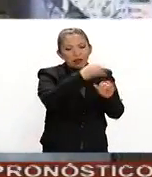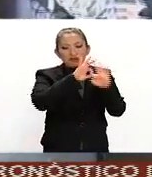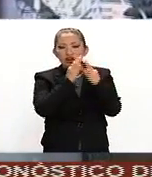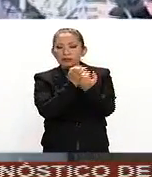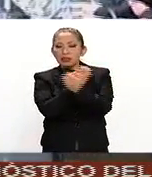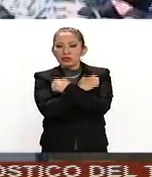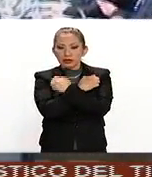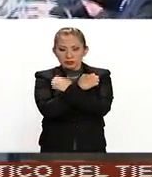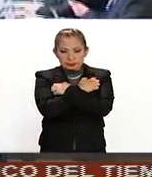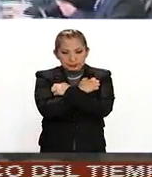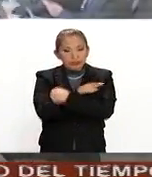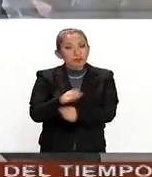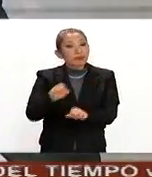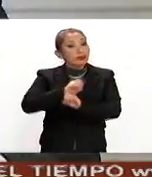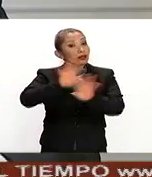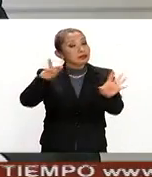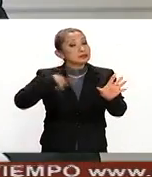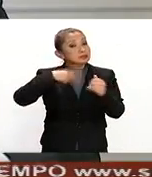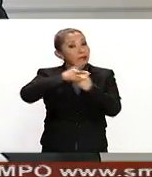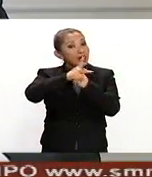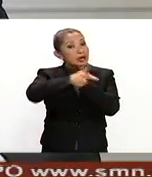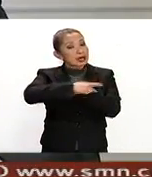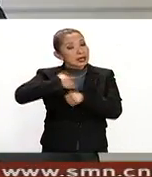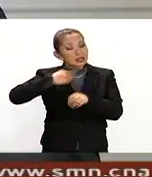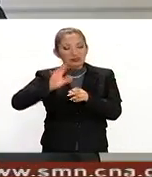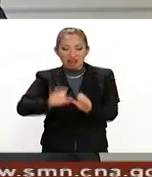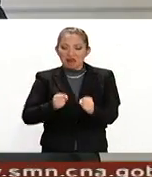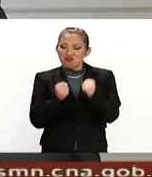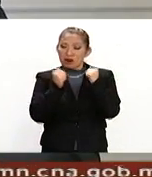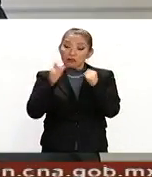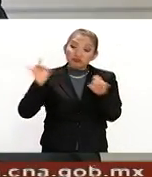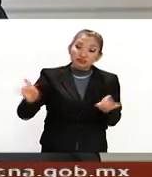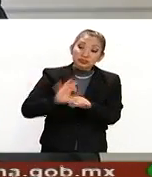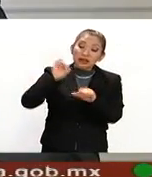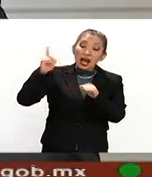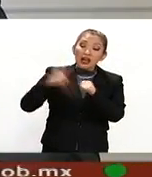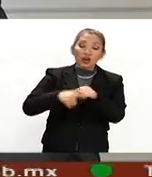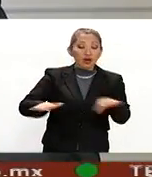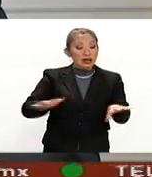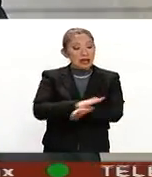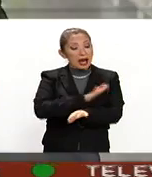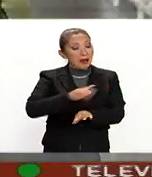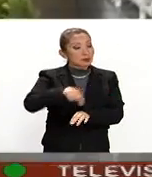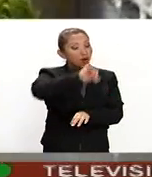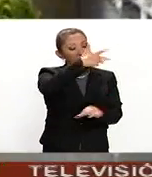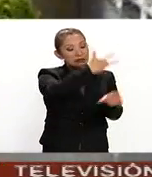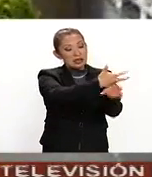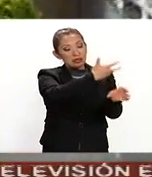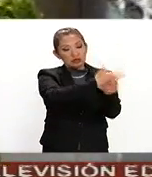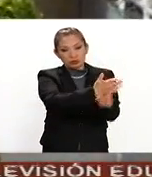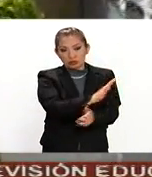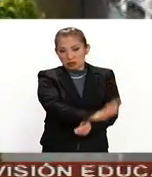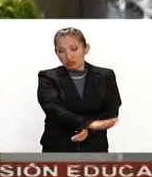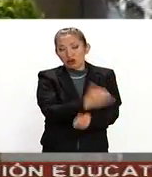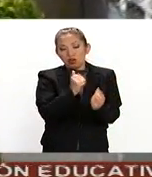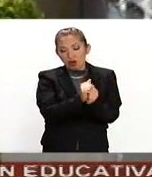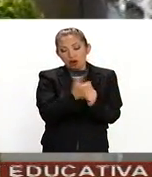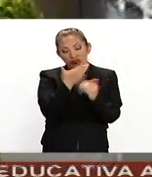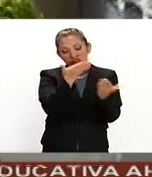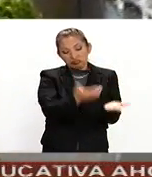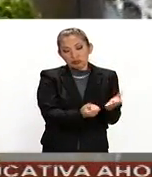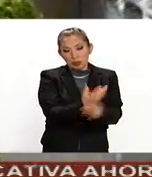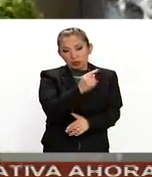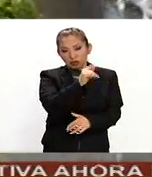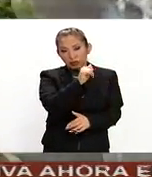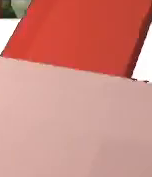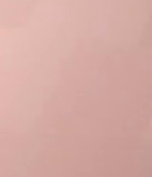modelo educativo. Aclaró que nuestro país se encuentra fuerte ante los posibles cambios que ocurran en los Estados Unidos con la llegada de